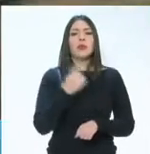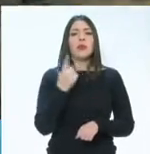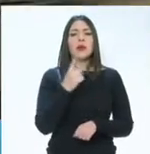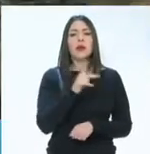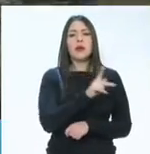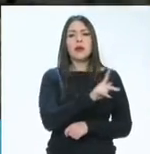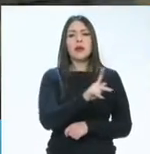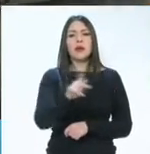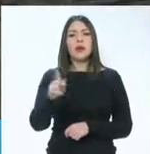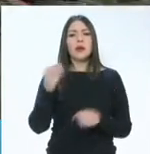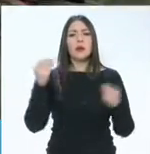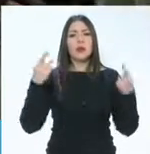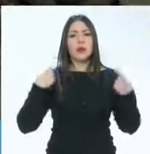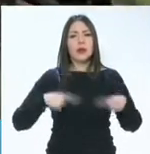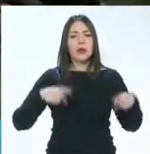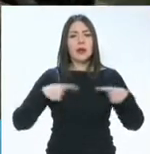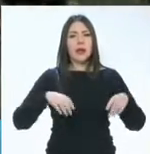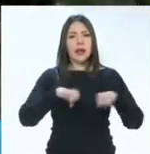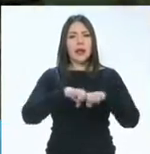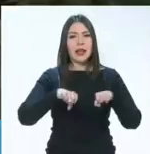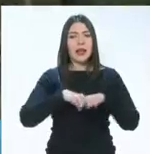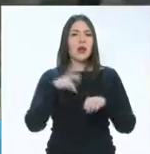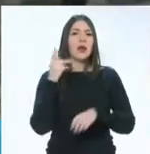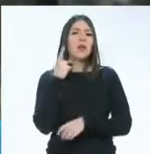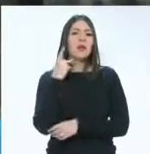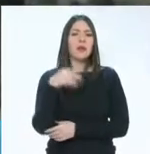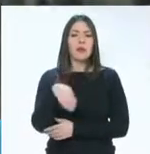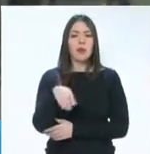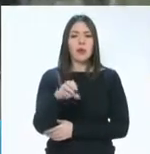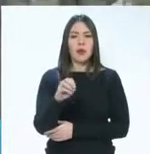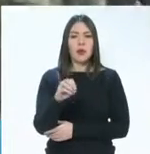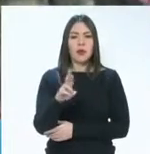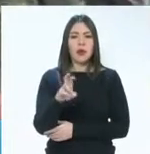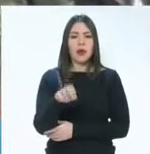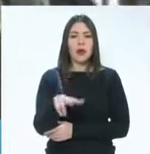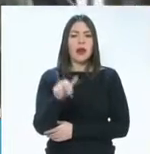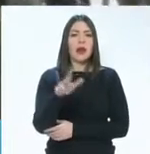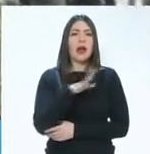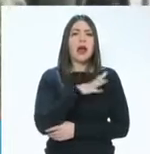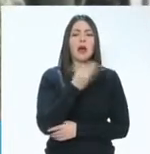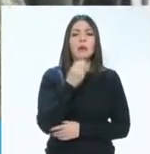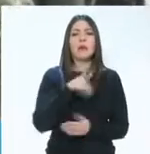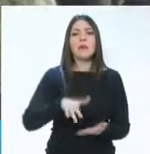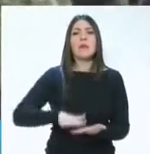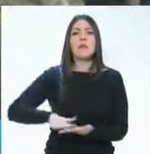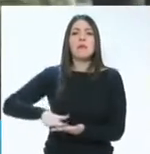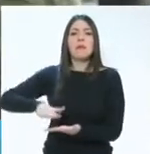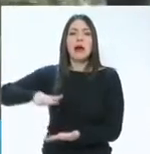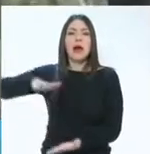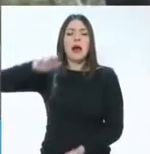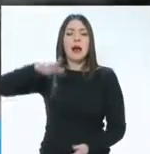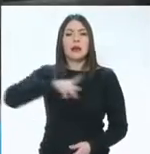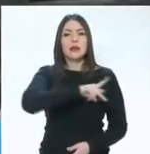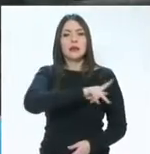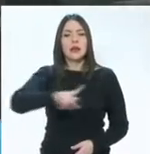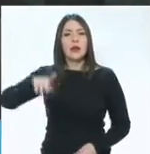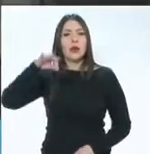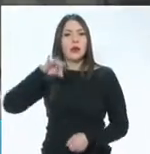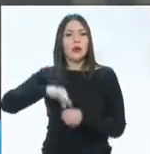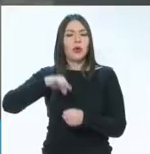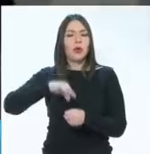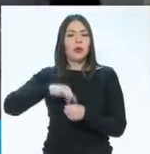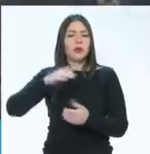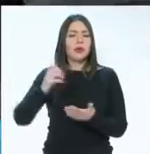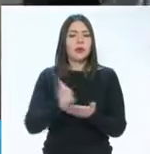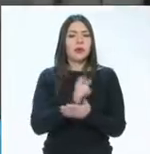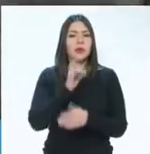Senado se cuente con esta mayoría? No se podría de ninguna forma plantear la inconformidad por la vía de una hipotética